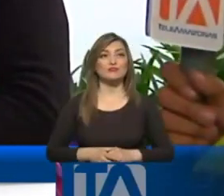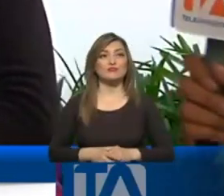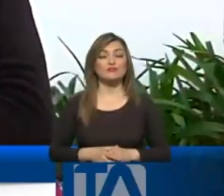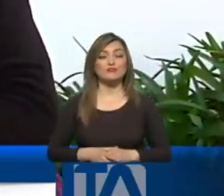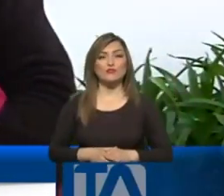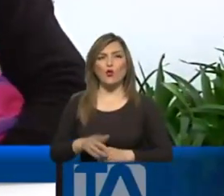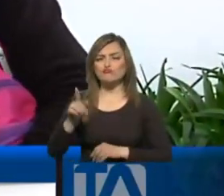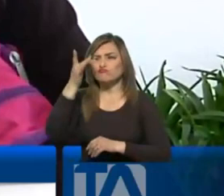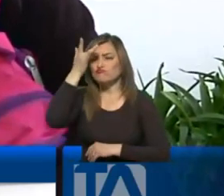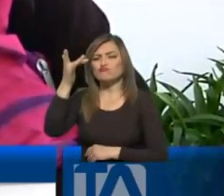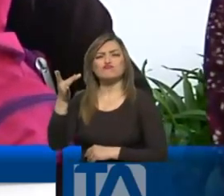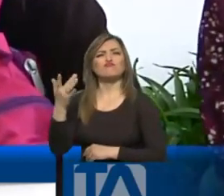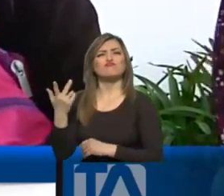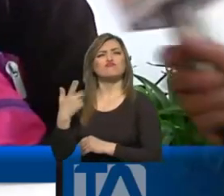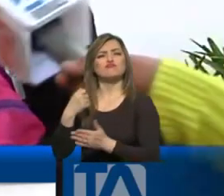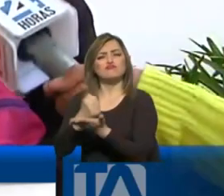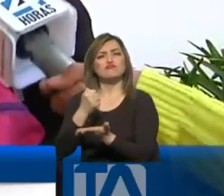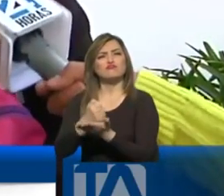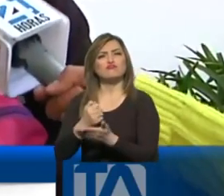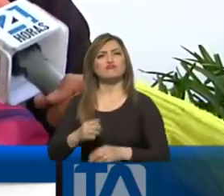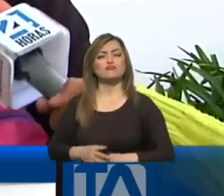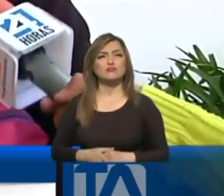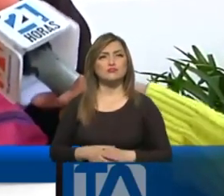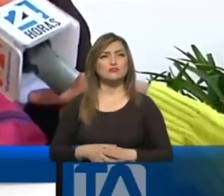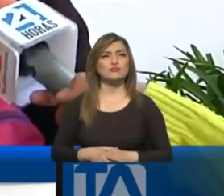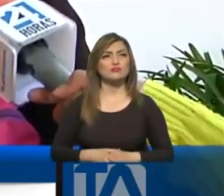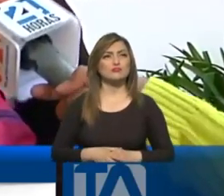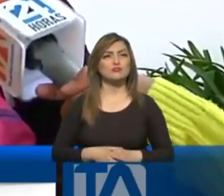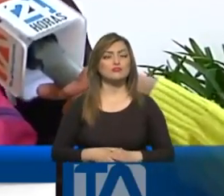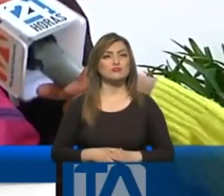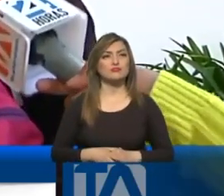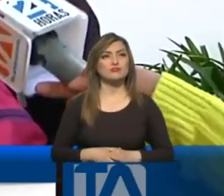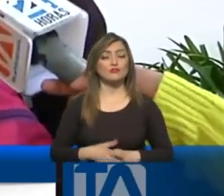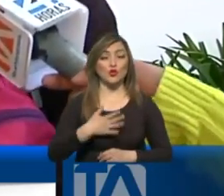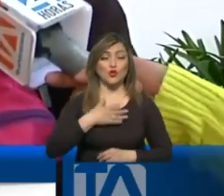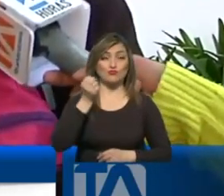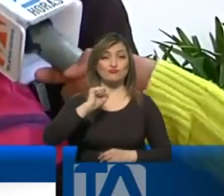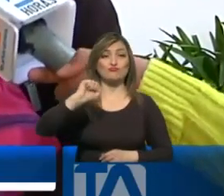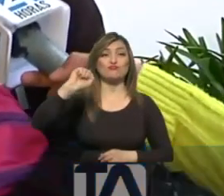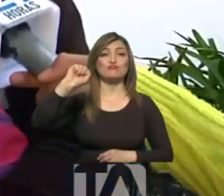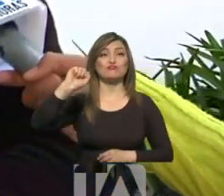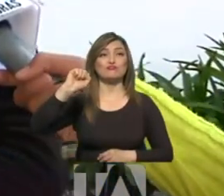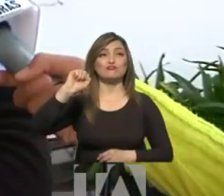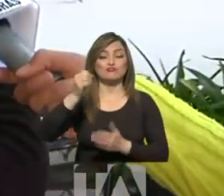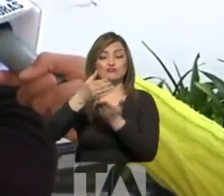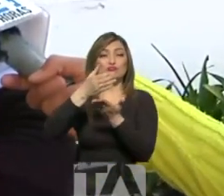usted por qué ha venido el día de hoy a tomar su pasaporte. La verdad es que tengo que salir de viaje a ver